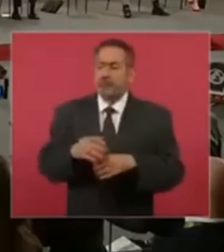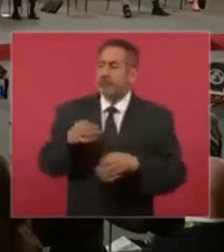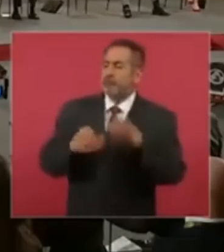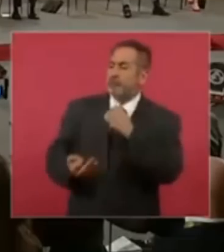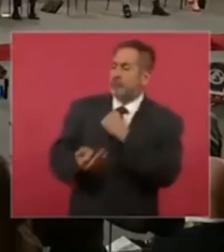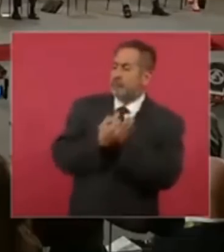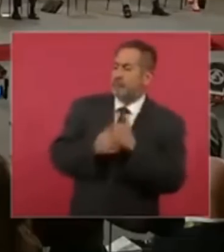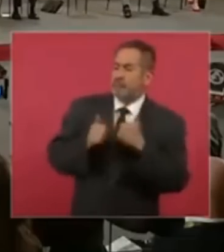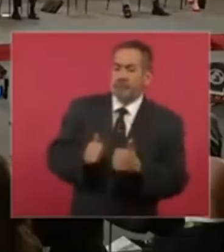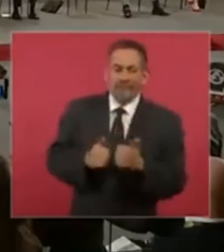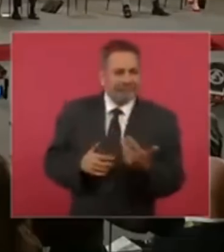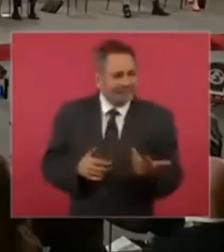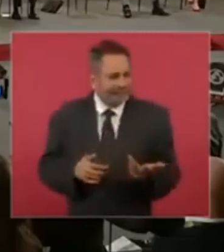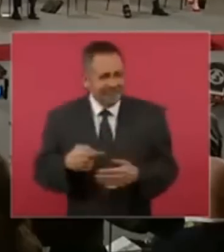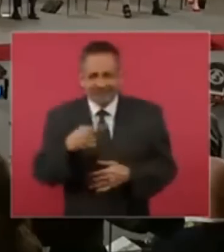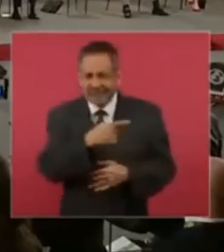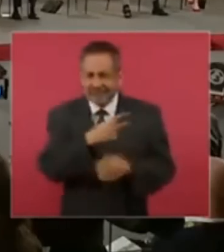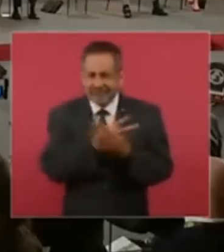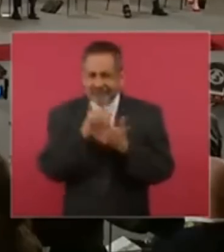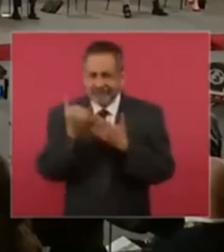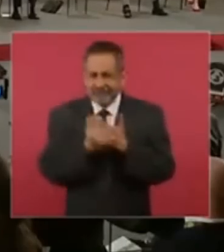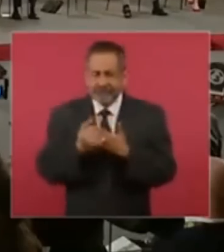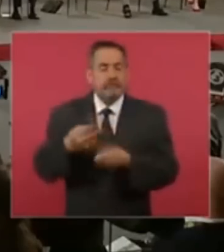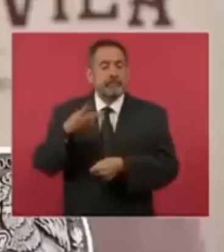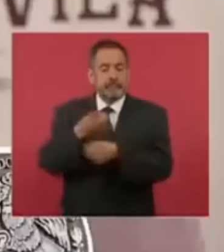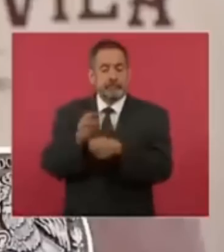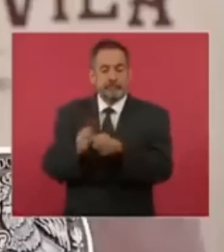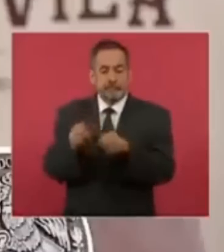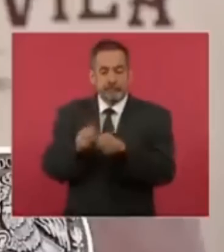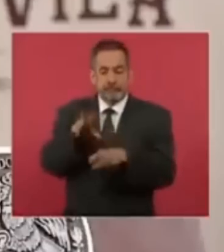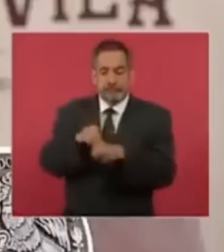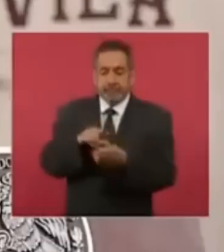amparados para no pagar impuestos. Amigos, con esto me despido. Ya